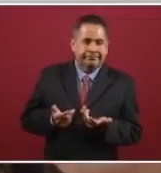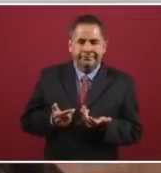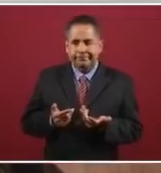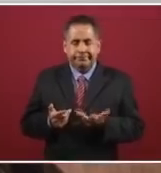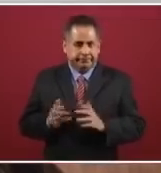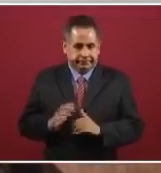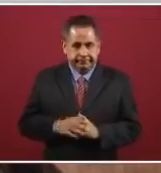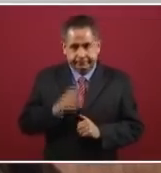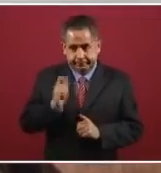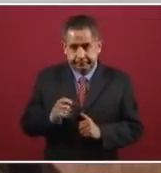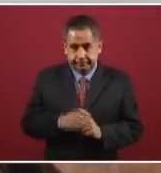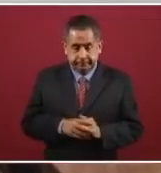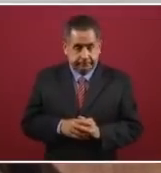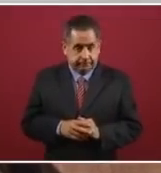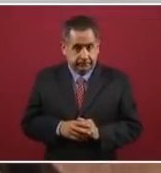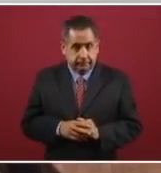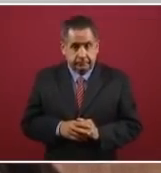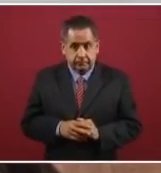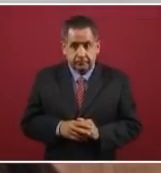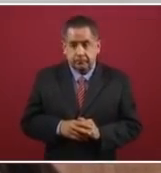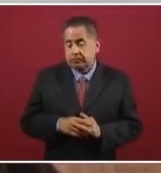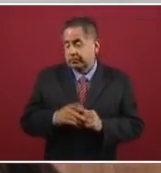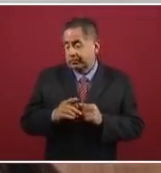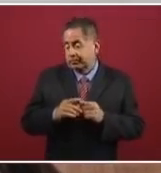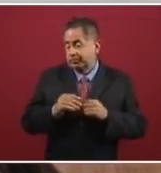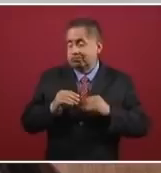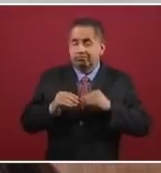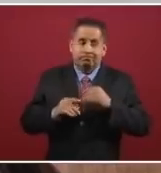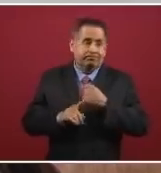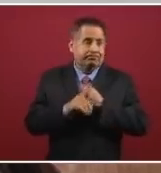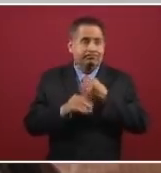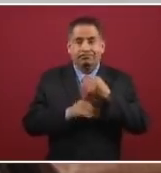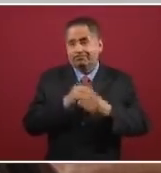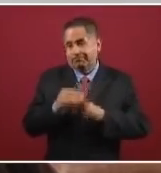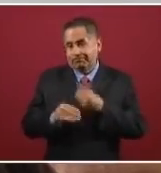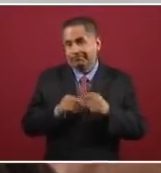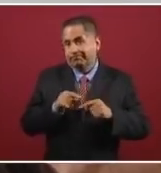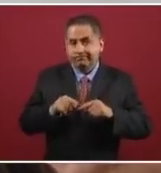Entonces se generaron movimientos